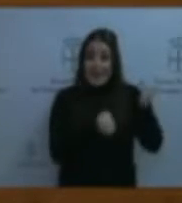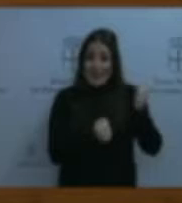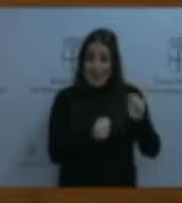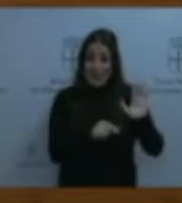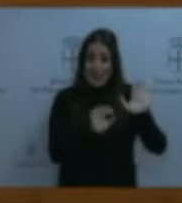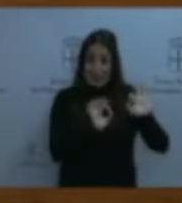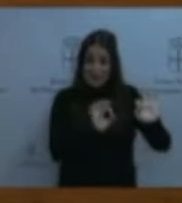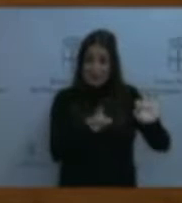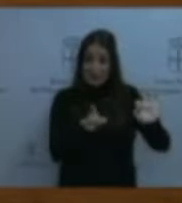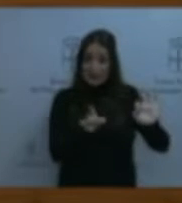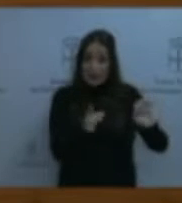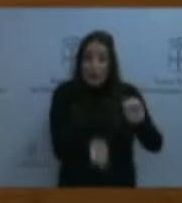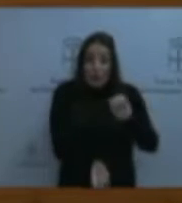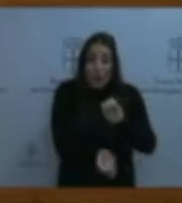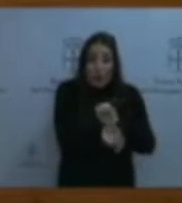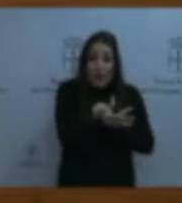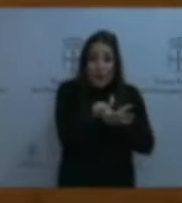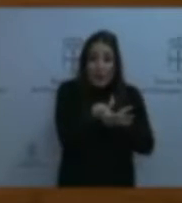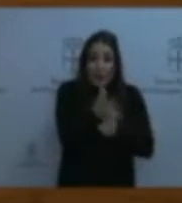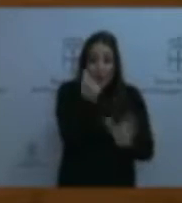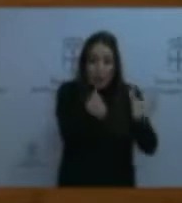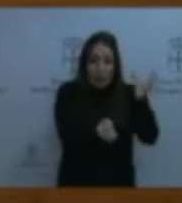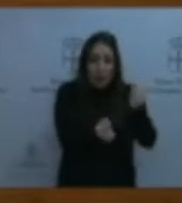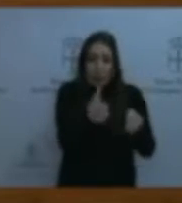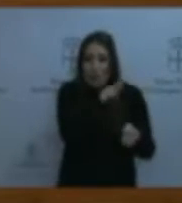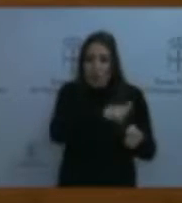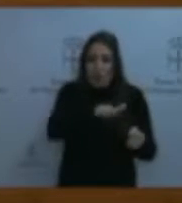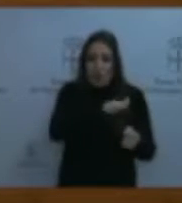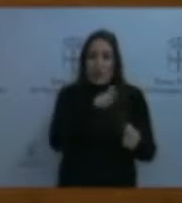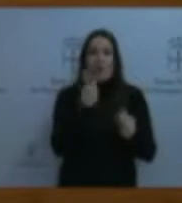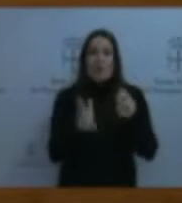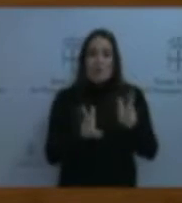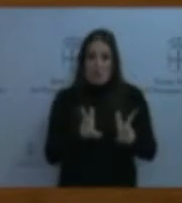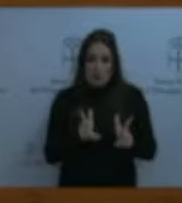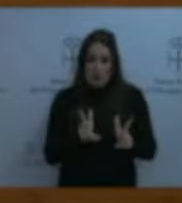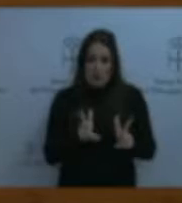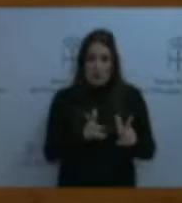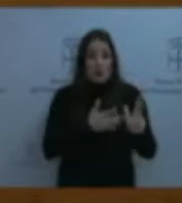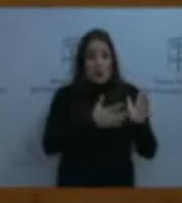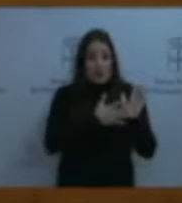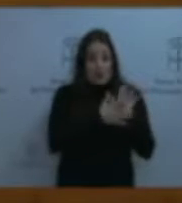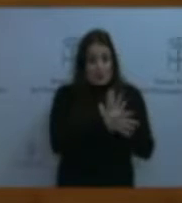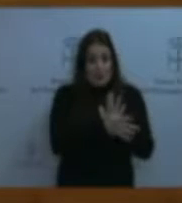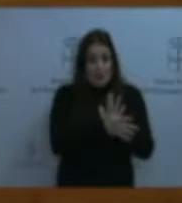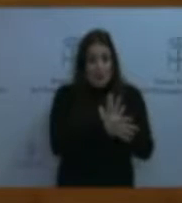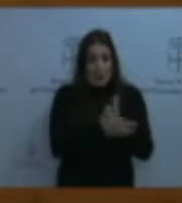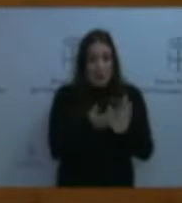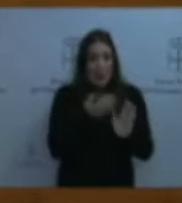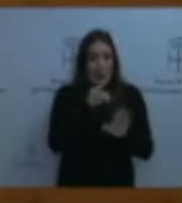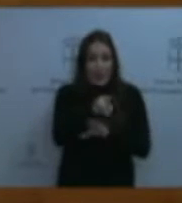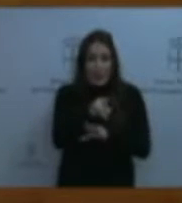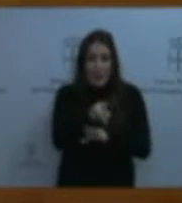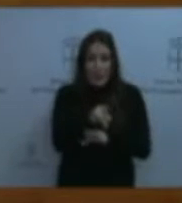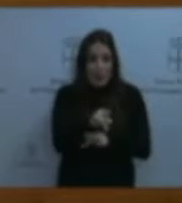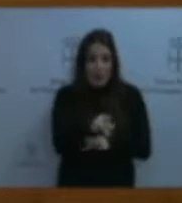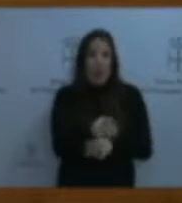de origen de ordeño en el País Vasco. Es decir, no nos engañaron ustedes, dijeron que